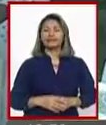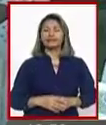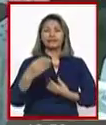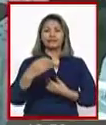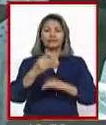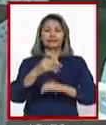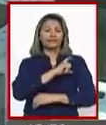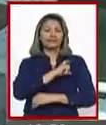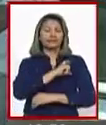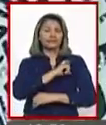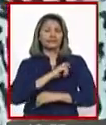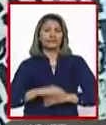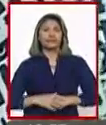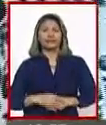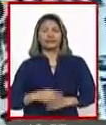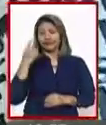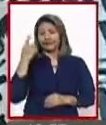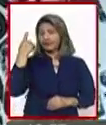la FELCC,